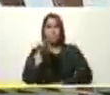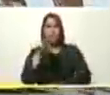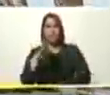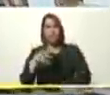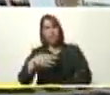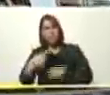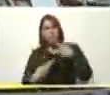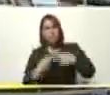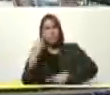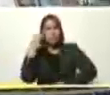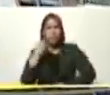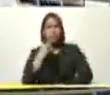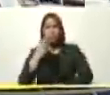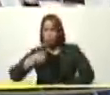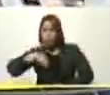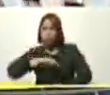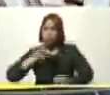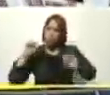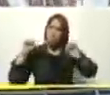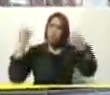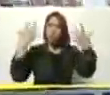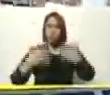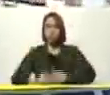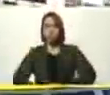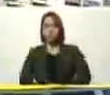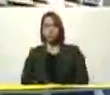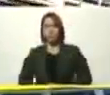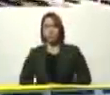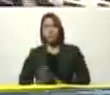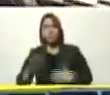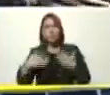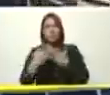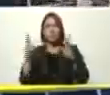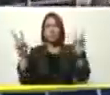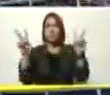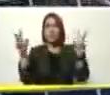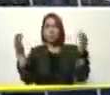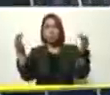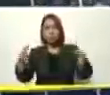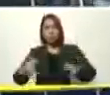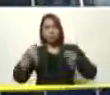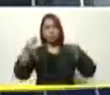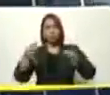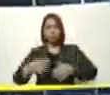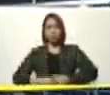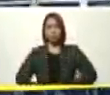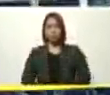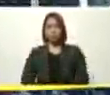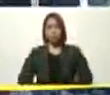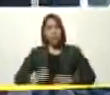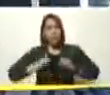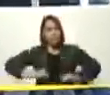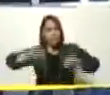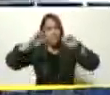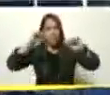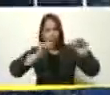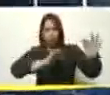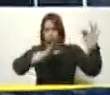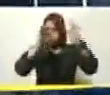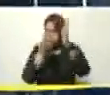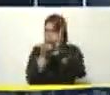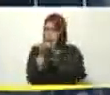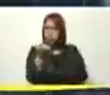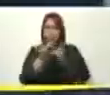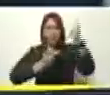bolivariana, nosotros venceremos. ¡Hasta la victoria siempre! ¡Que viva el legado eterno de